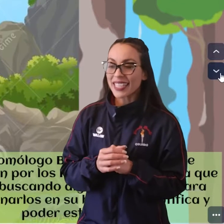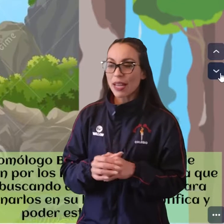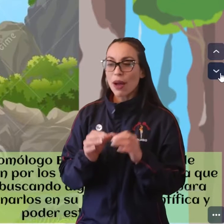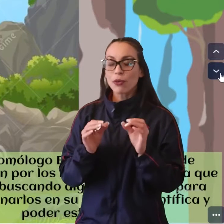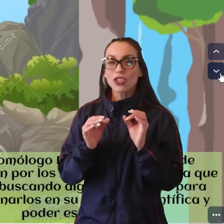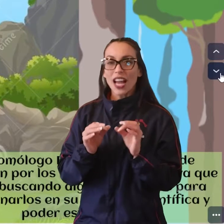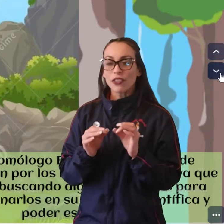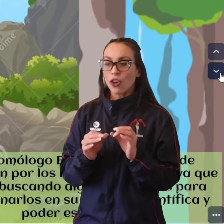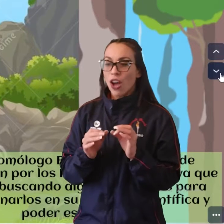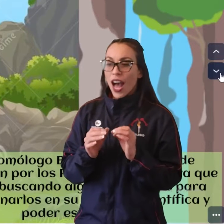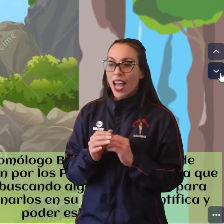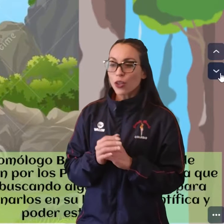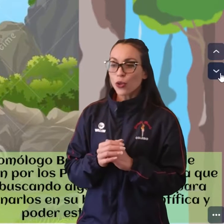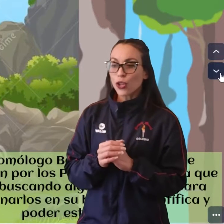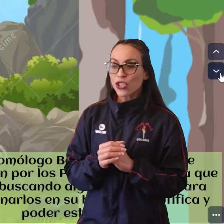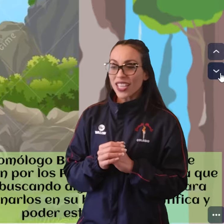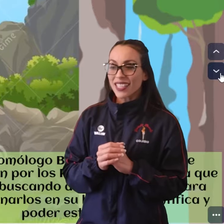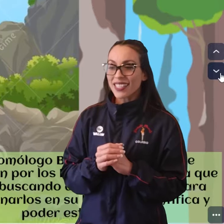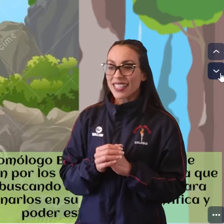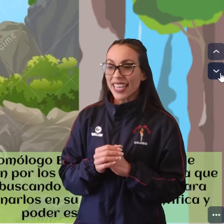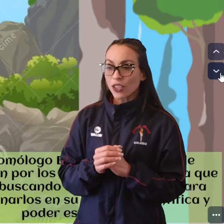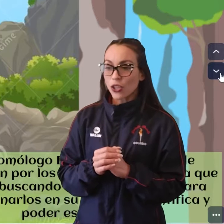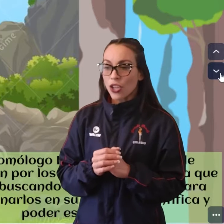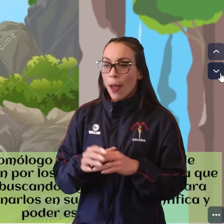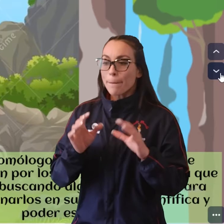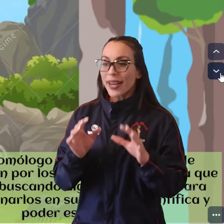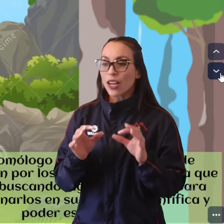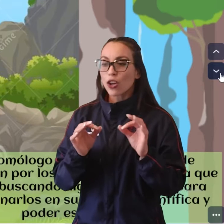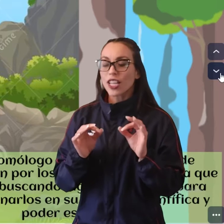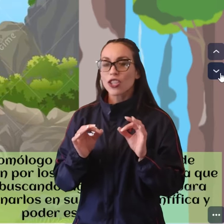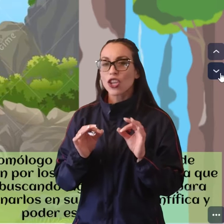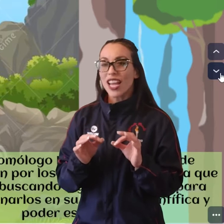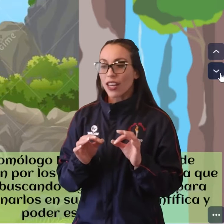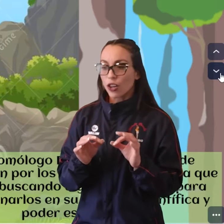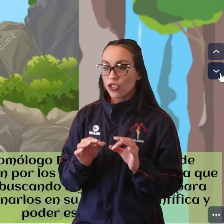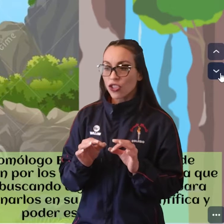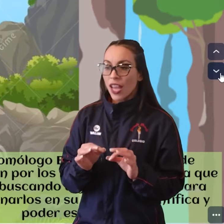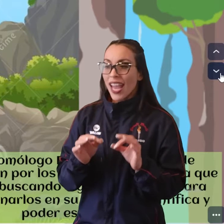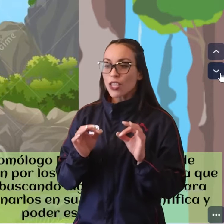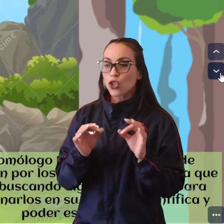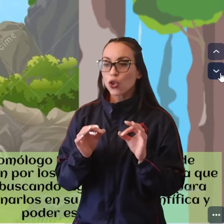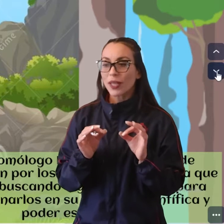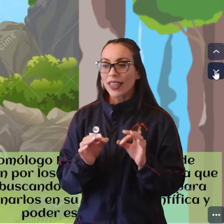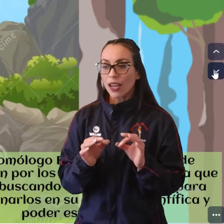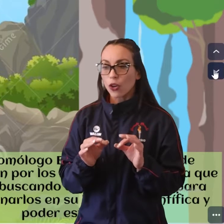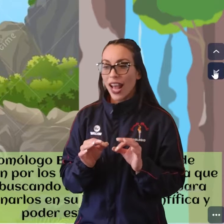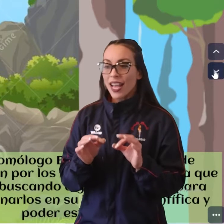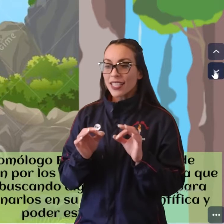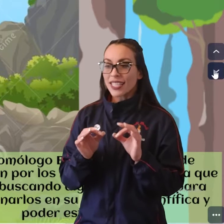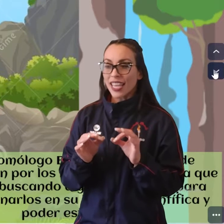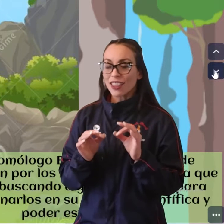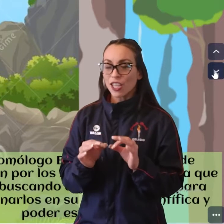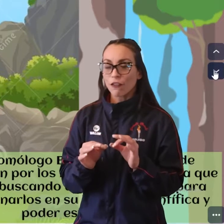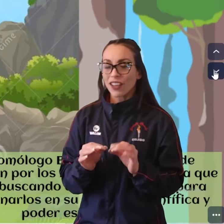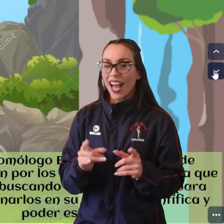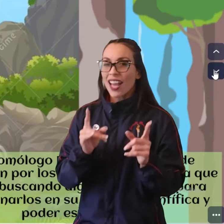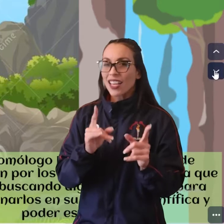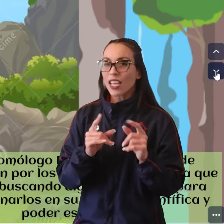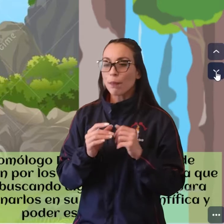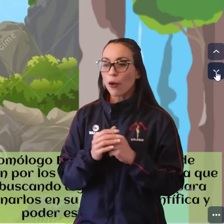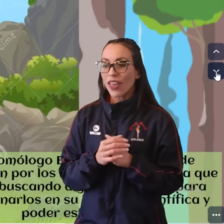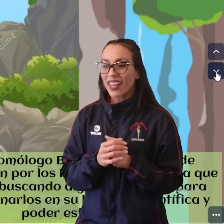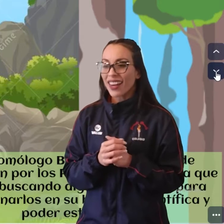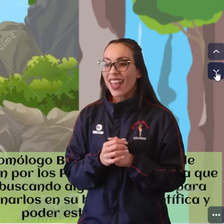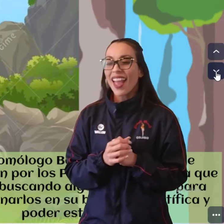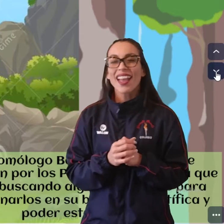ya que estaba buscando algunos insectos para coleccionarlos en su bitácora científica